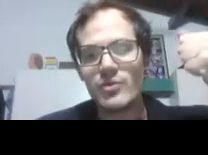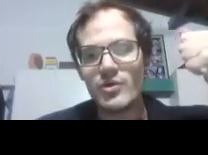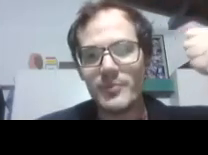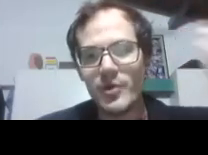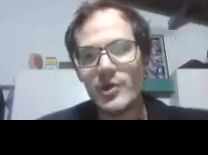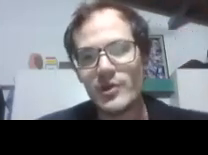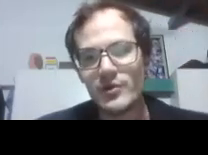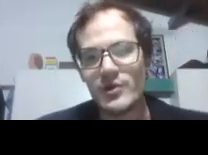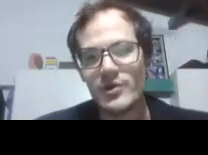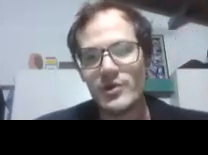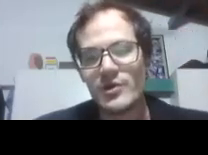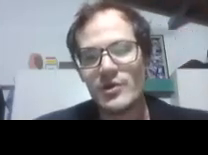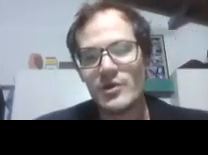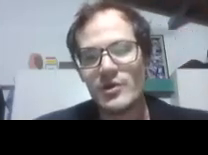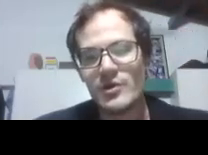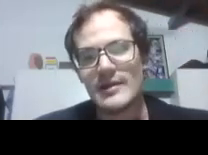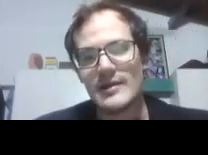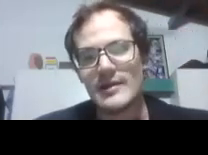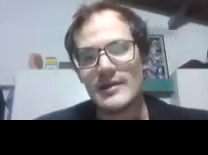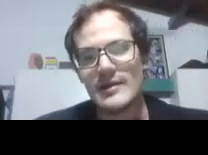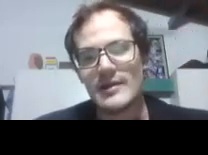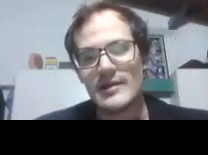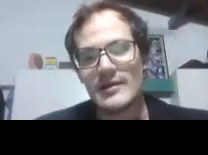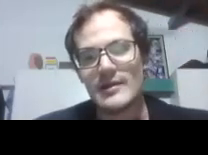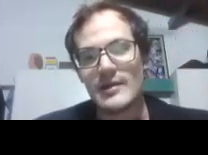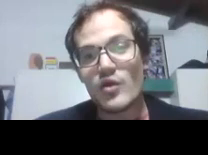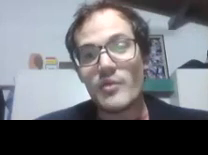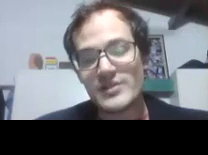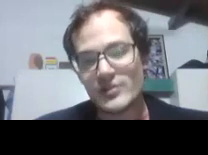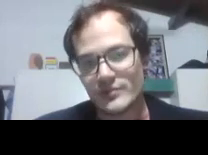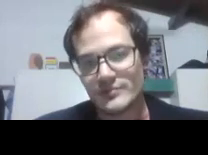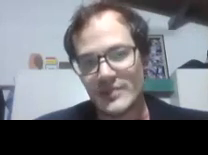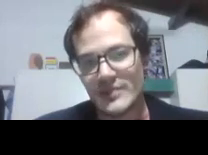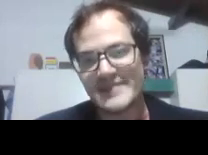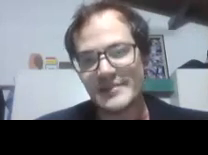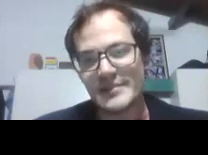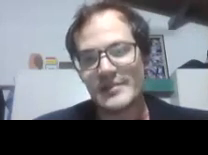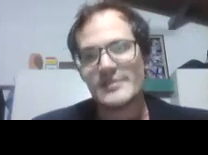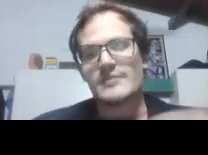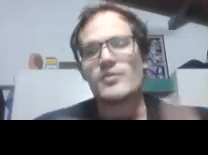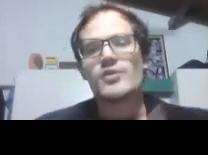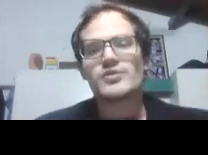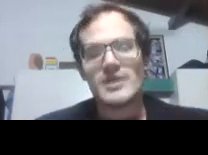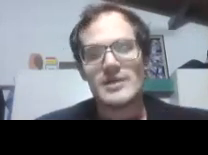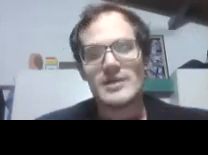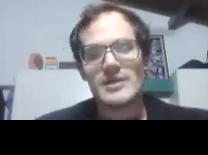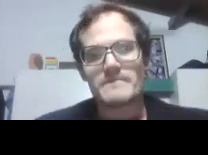un monopolio al comercio. Es decir, si